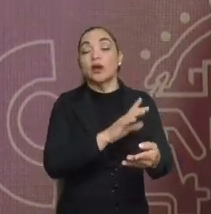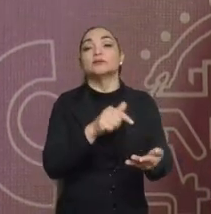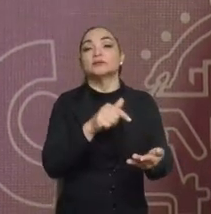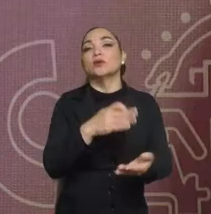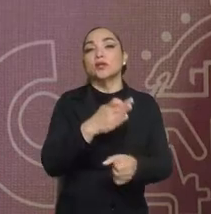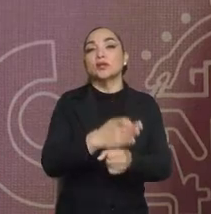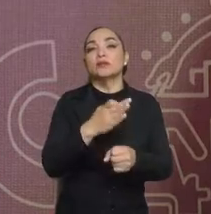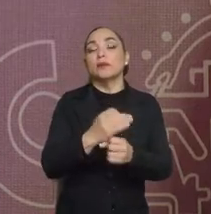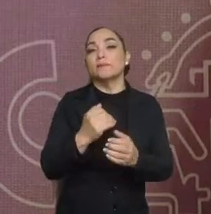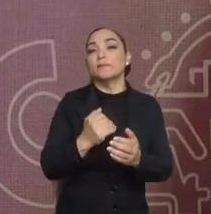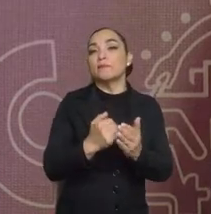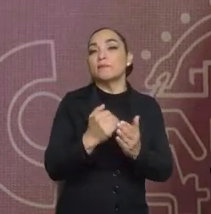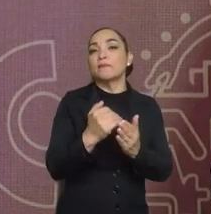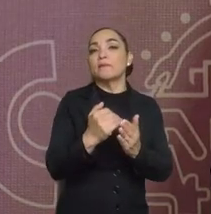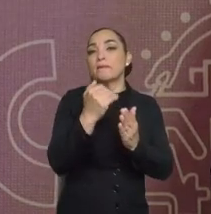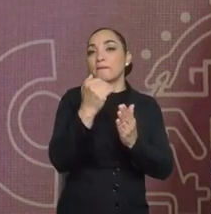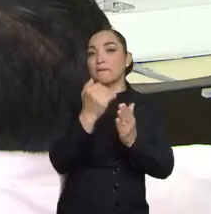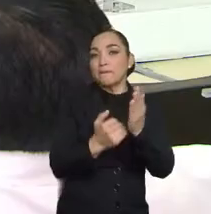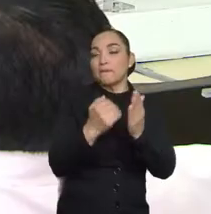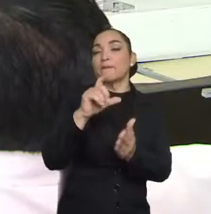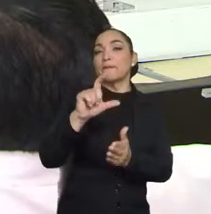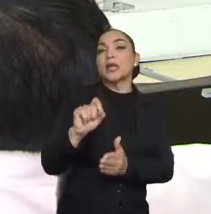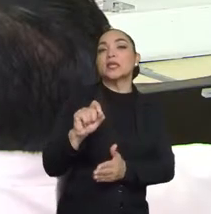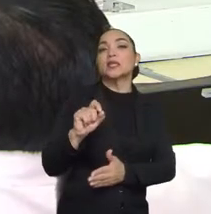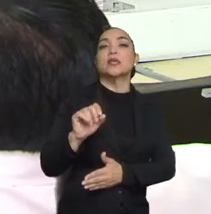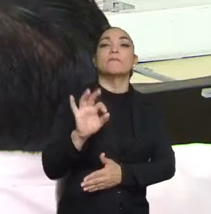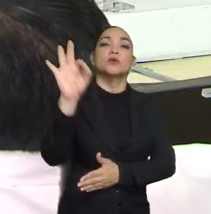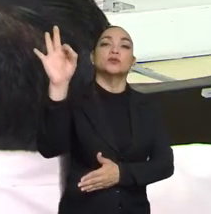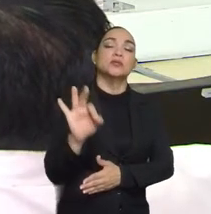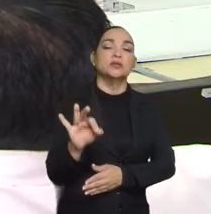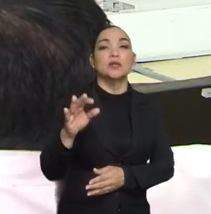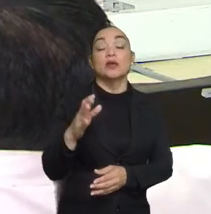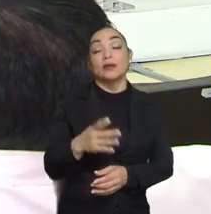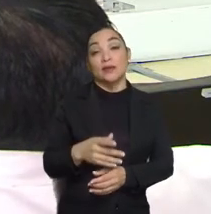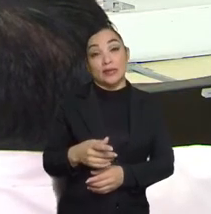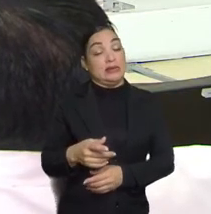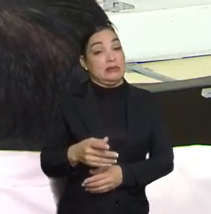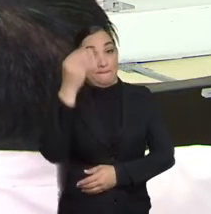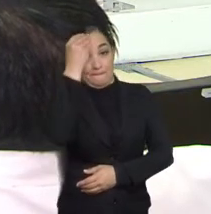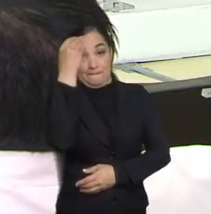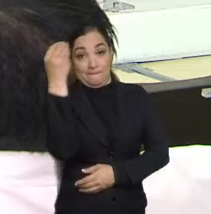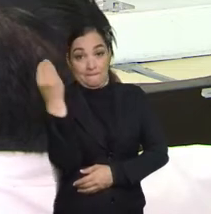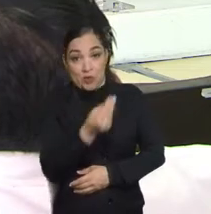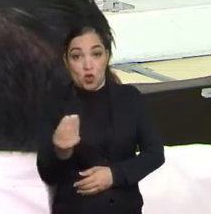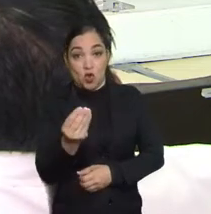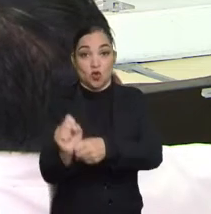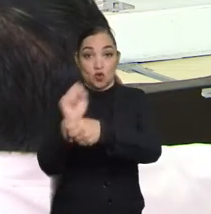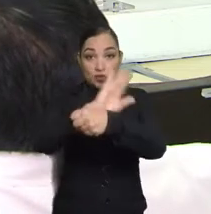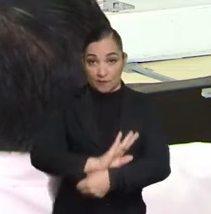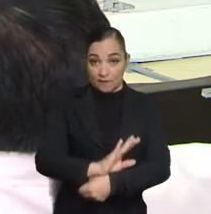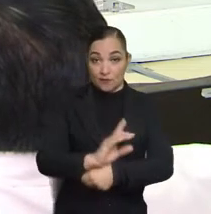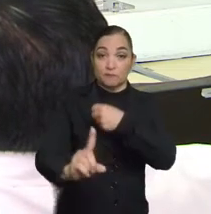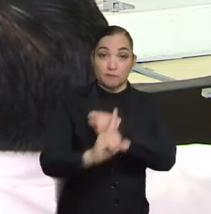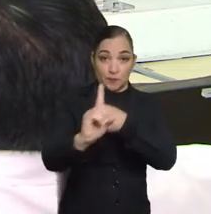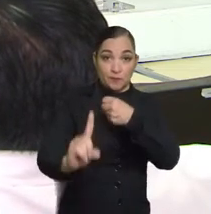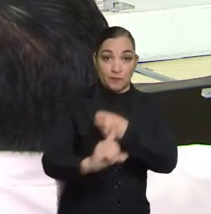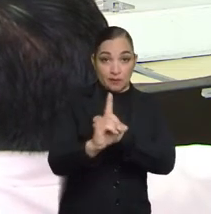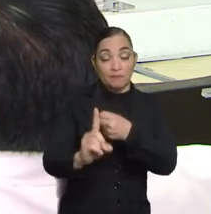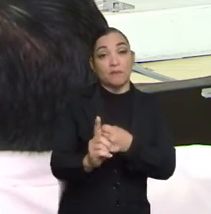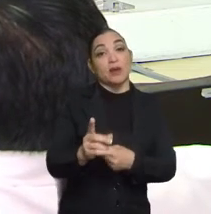Mucho rezago que existe fue en la temporada de pandemia, entonces estamos buscando atender esa parte.